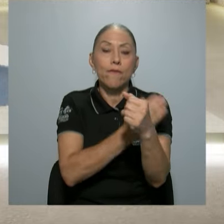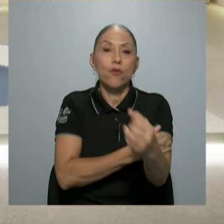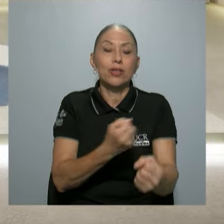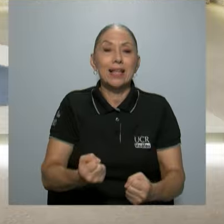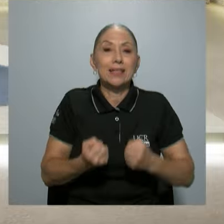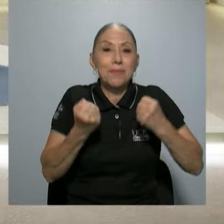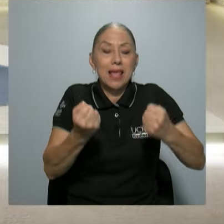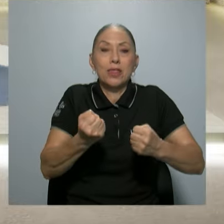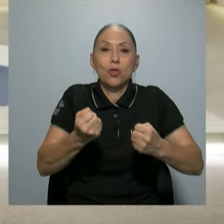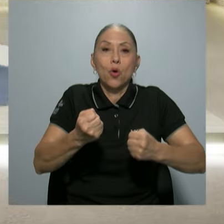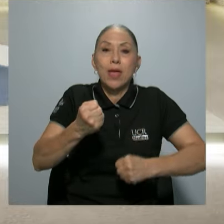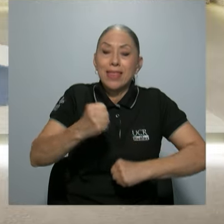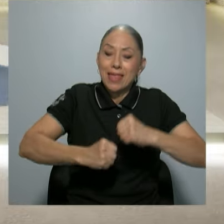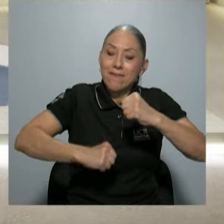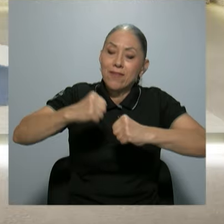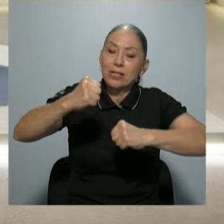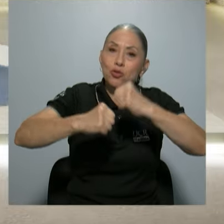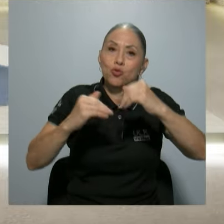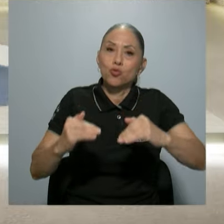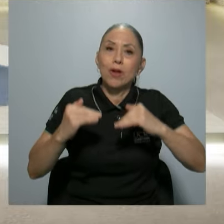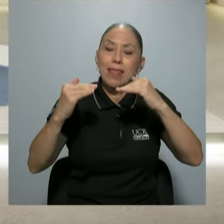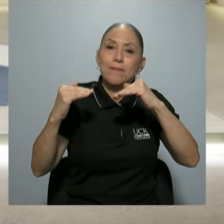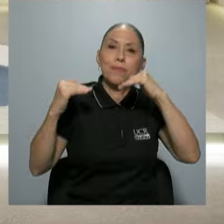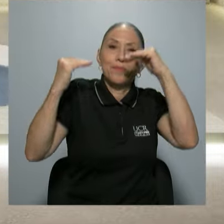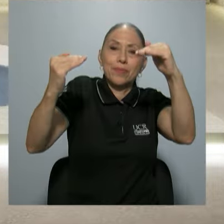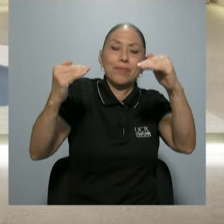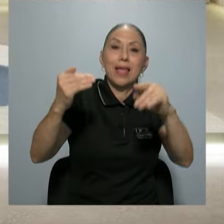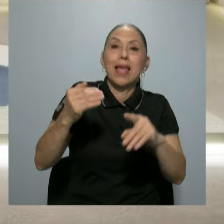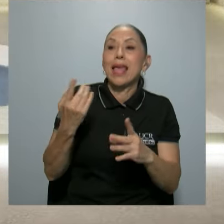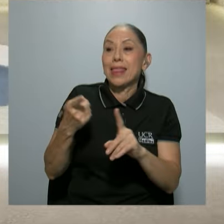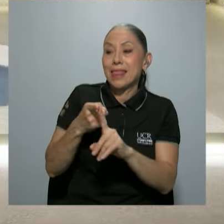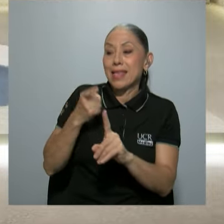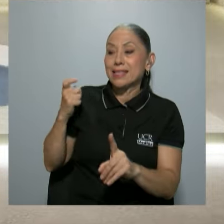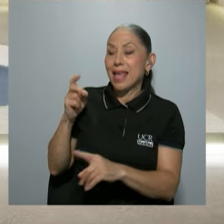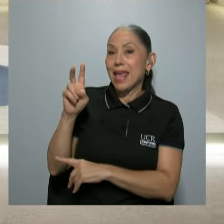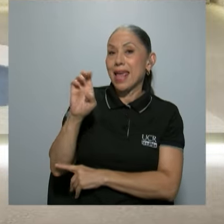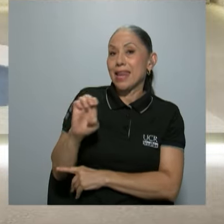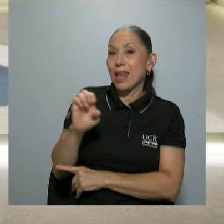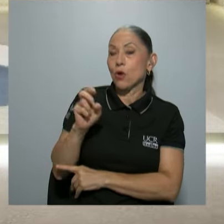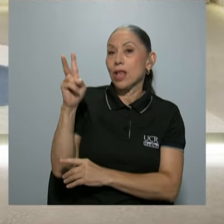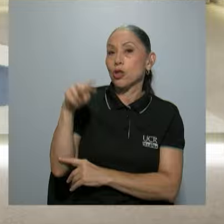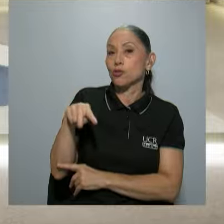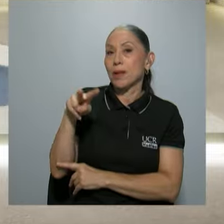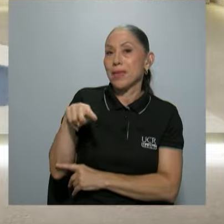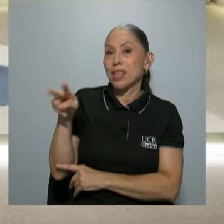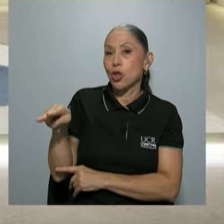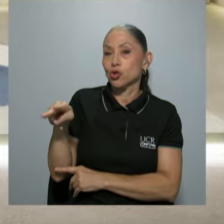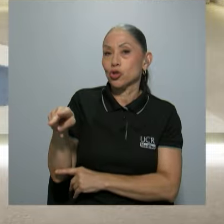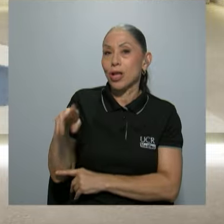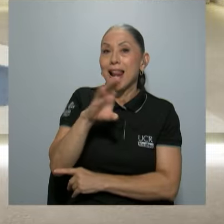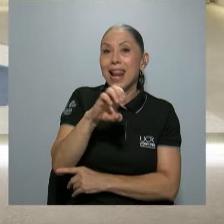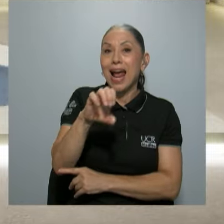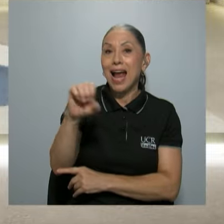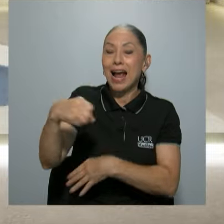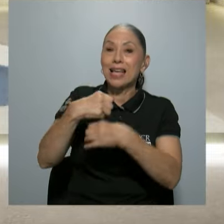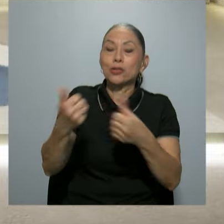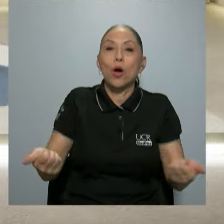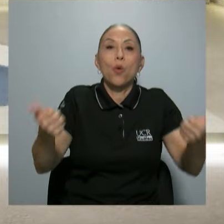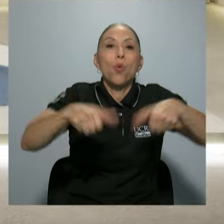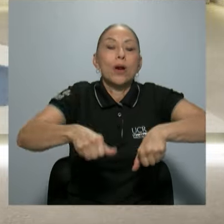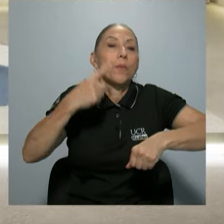la infraestructura de primer nivel. Hay un acuerdo de enero del 2022 de la caja para hacer 200 EVAIS